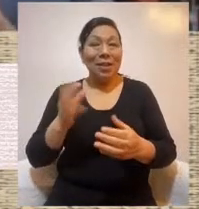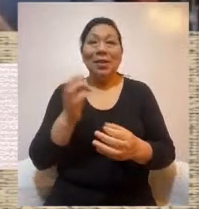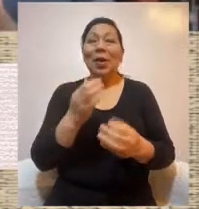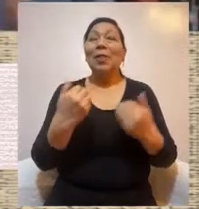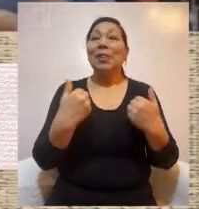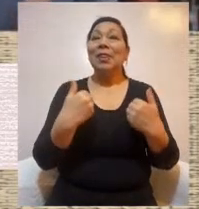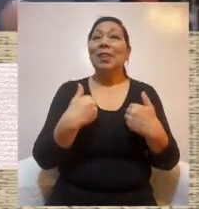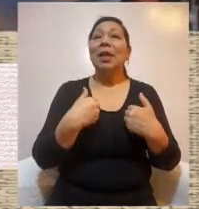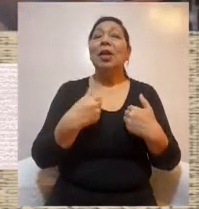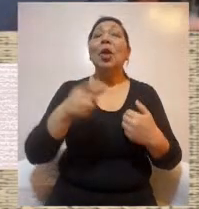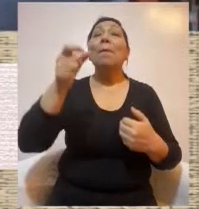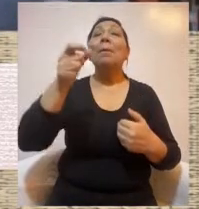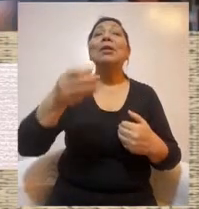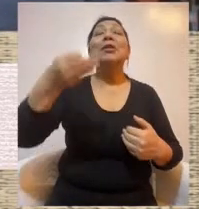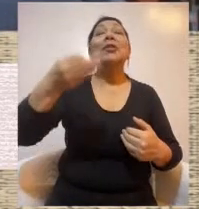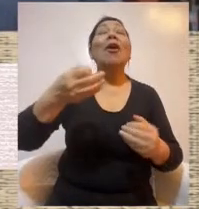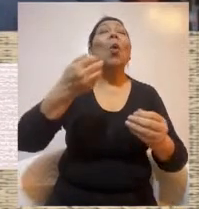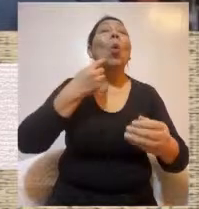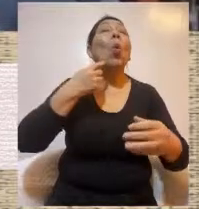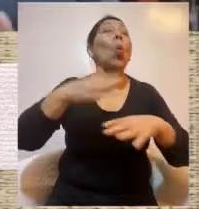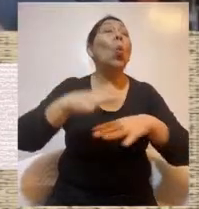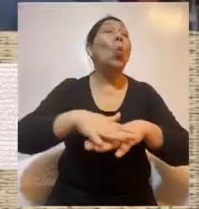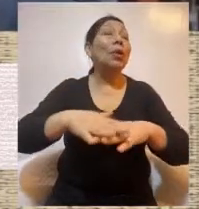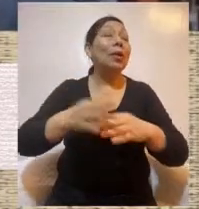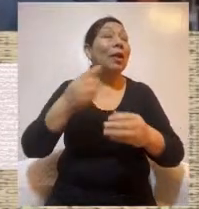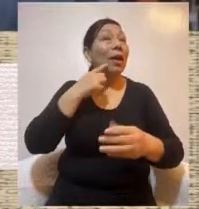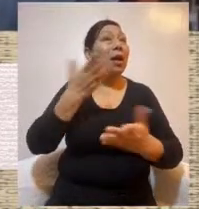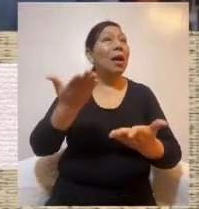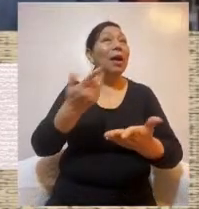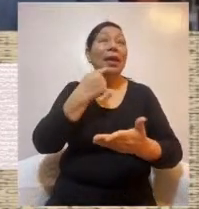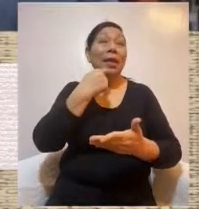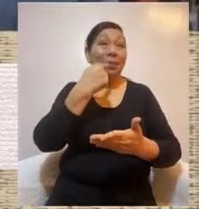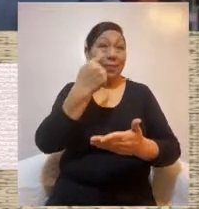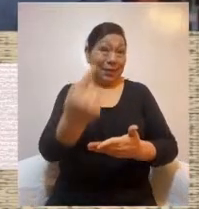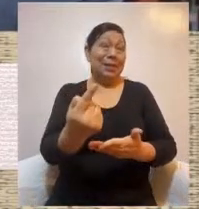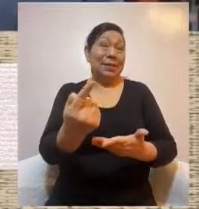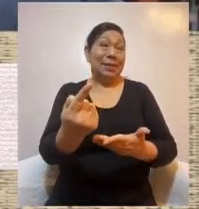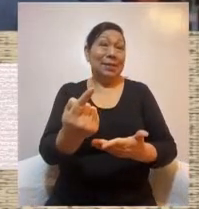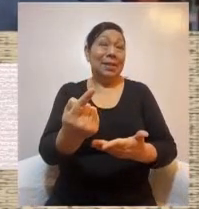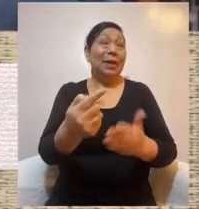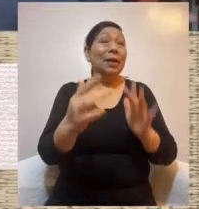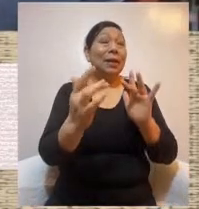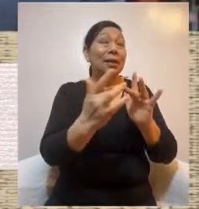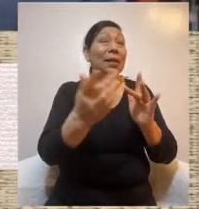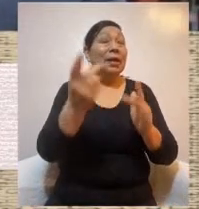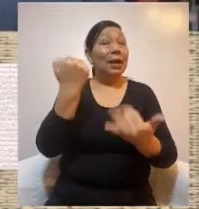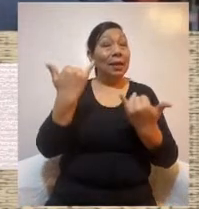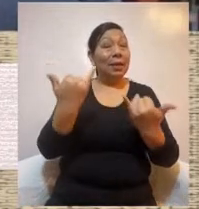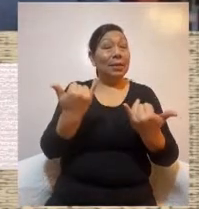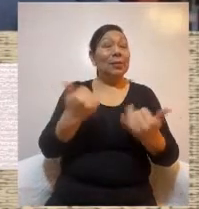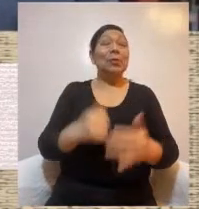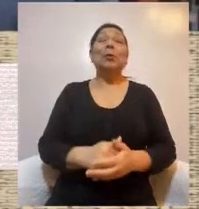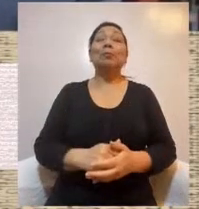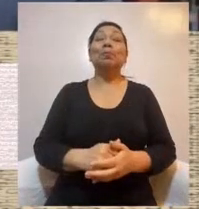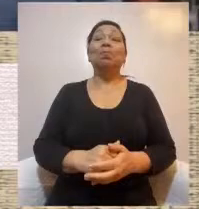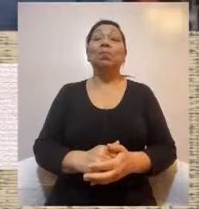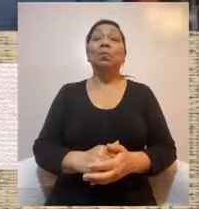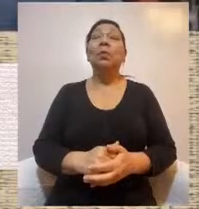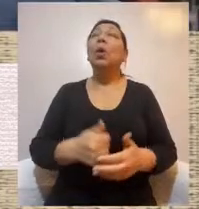recurrente, sino de que tenían que ser los especialistas legales. Básicamente esa es la defensa de las entidades demandadas en este